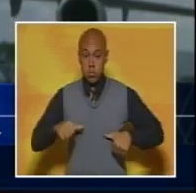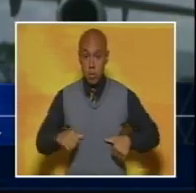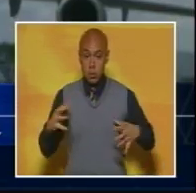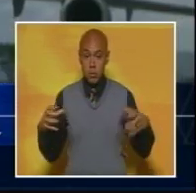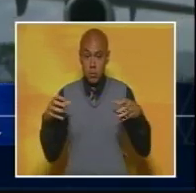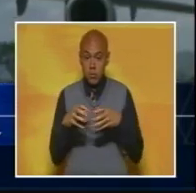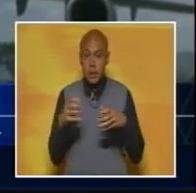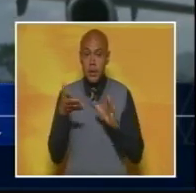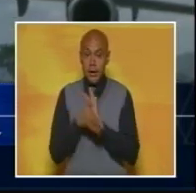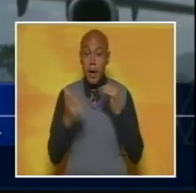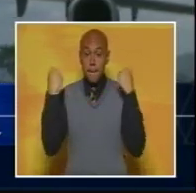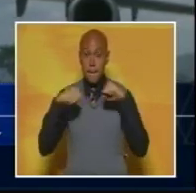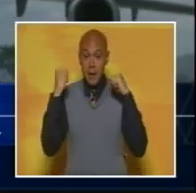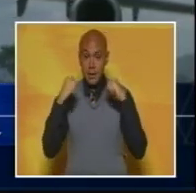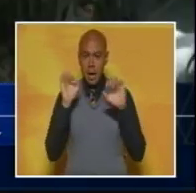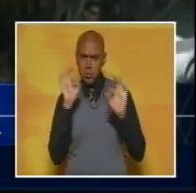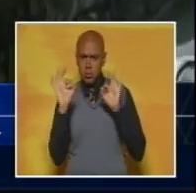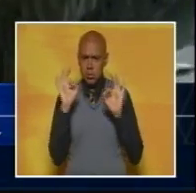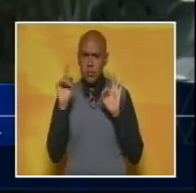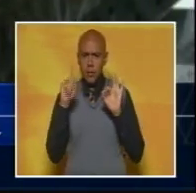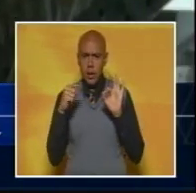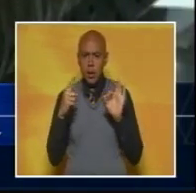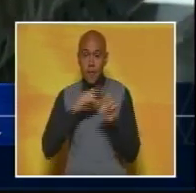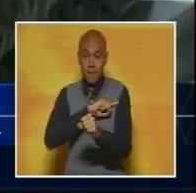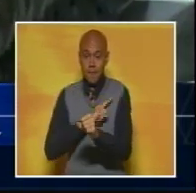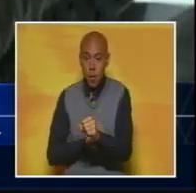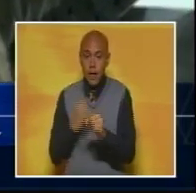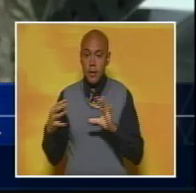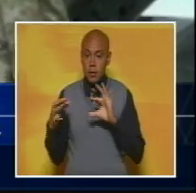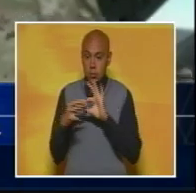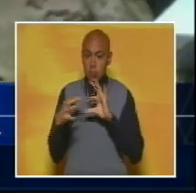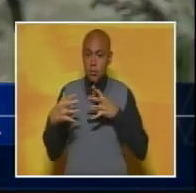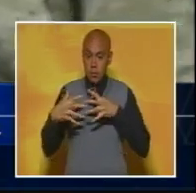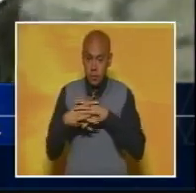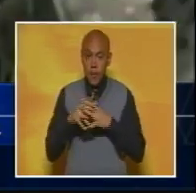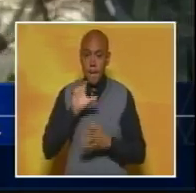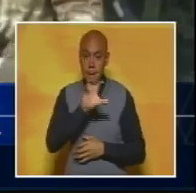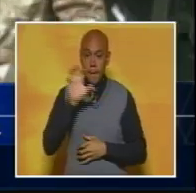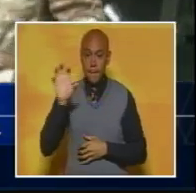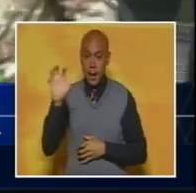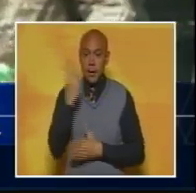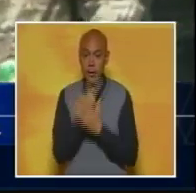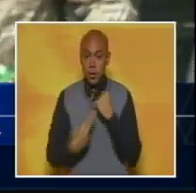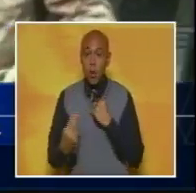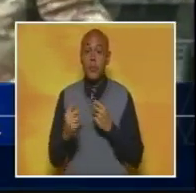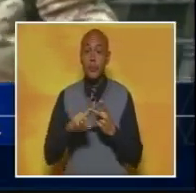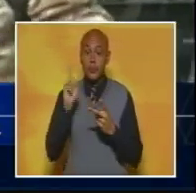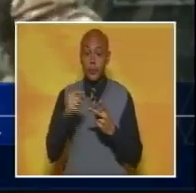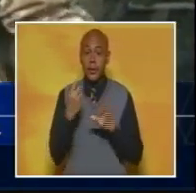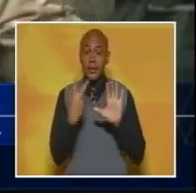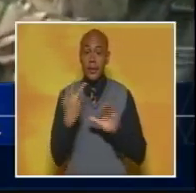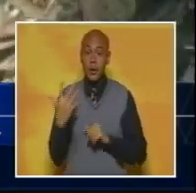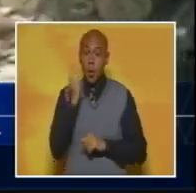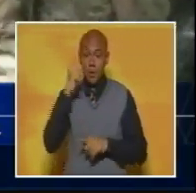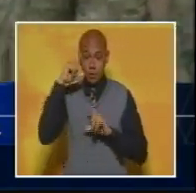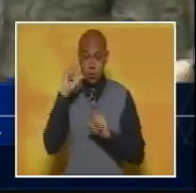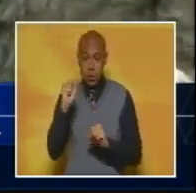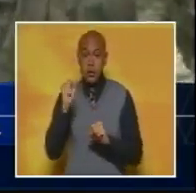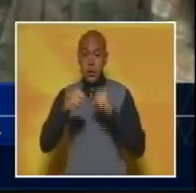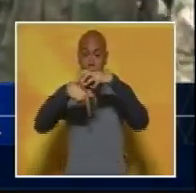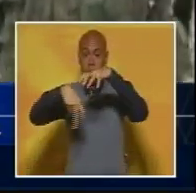un ejercicio estratégico que busca fortalecer la operación conjunta entre ambas naciones. 75 experimentados